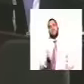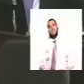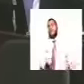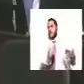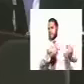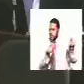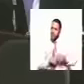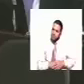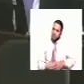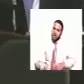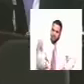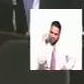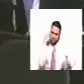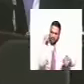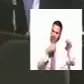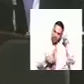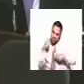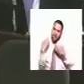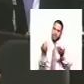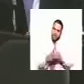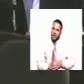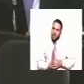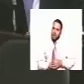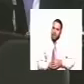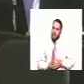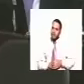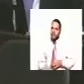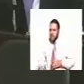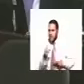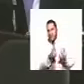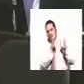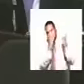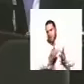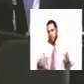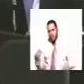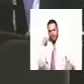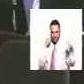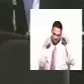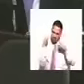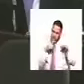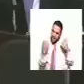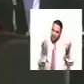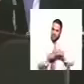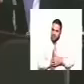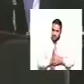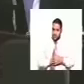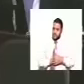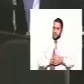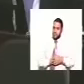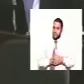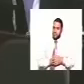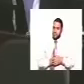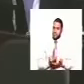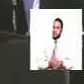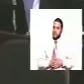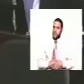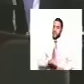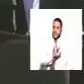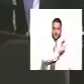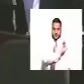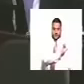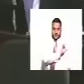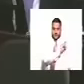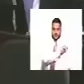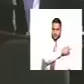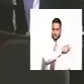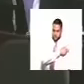elegibilidad. ¿Qué van a pensar ustedes entonces, honorables senadores, con el tema no solamente del ELN,